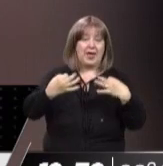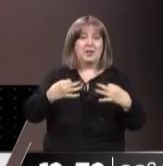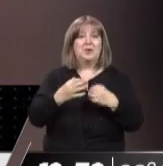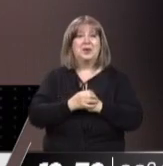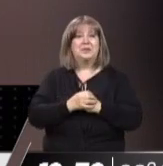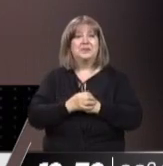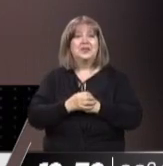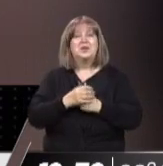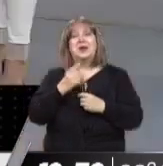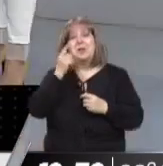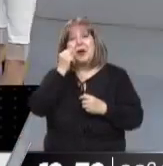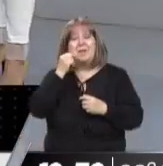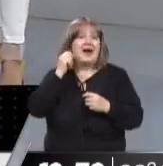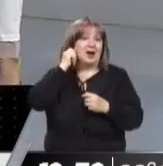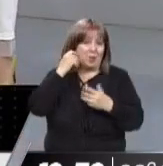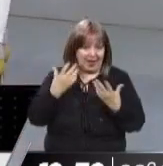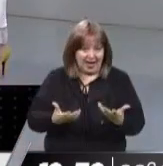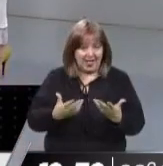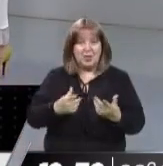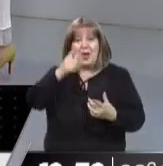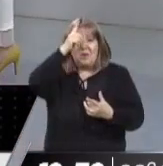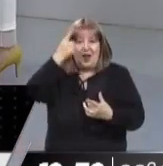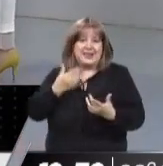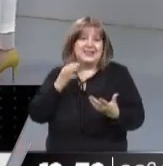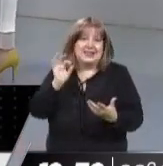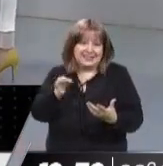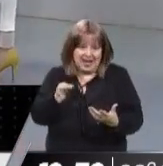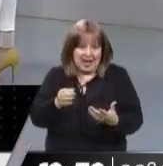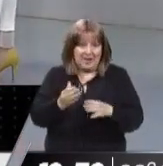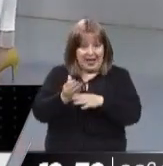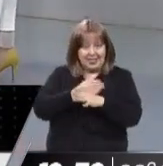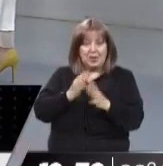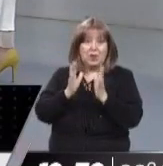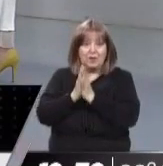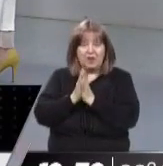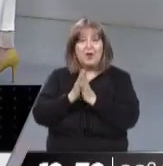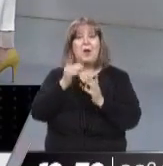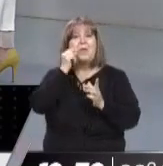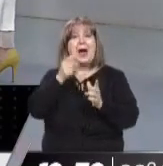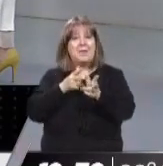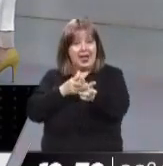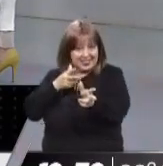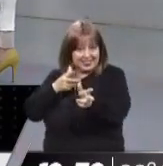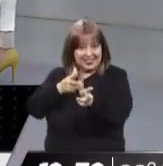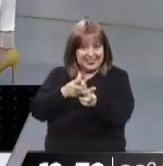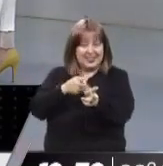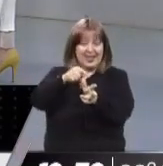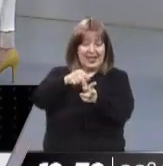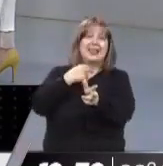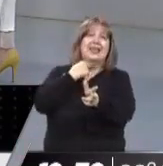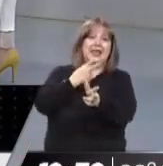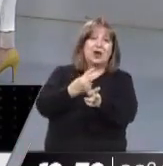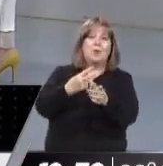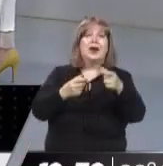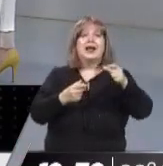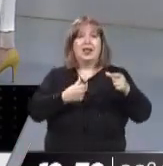Cerró bien. Claro. Qué buena la complicidad de la policía, ¿no? Sí, sí, sí. Totalmente. Qué fuerte la emoción. Me puso la